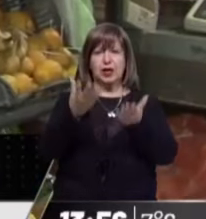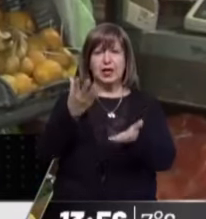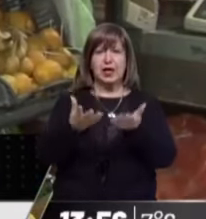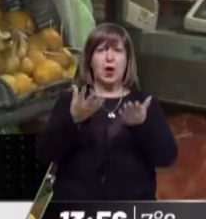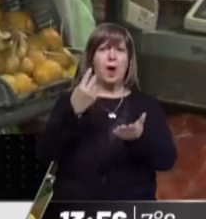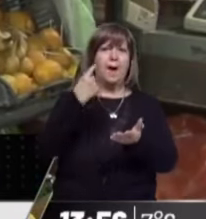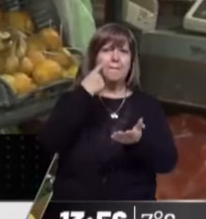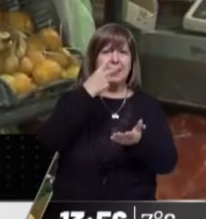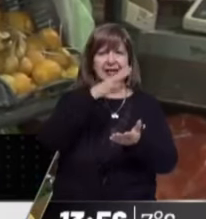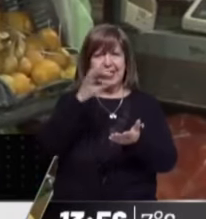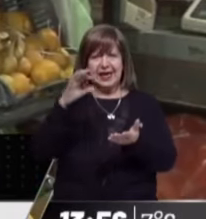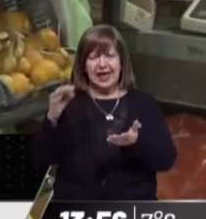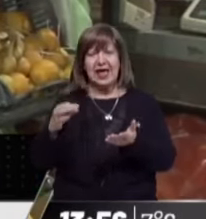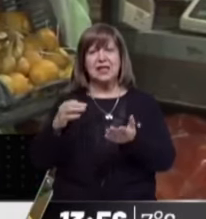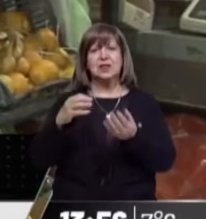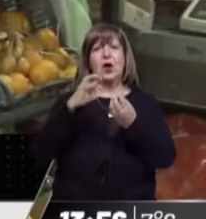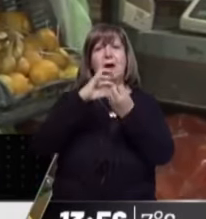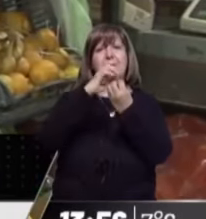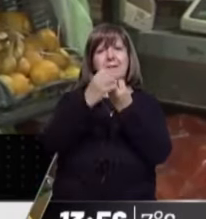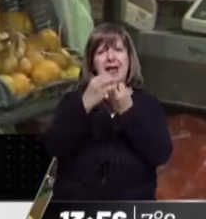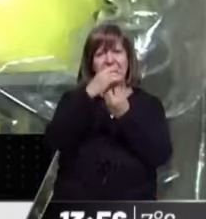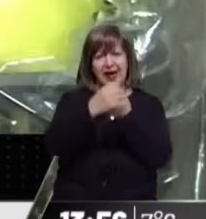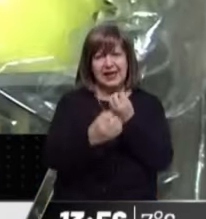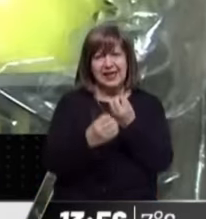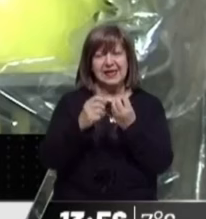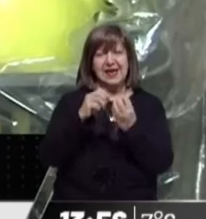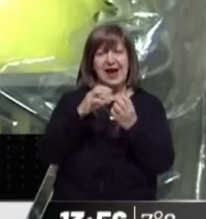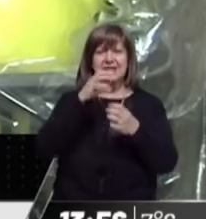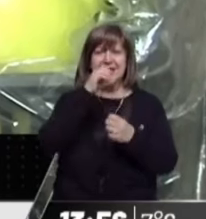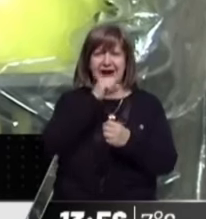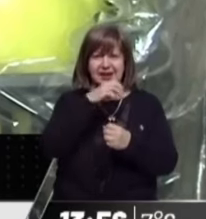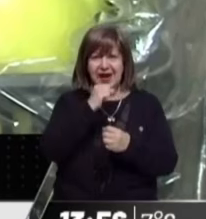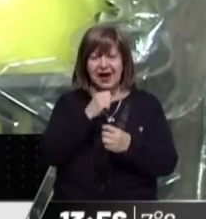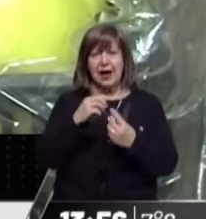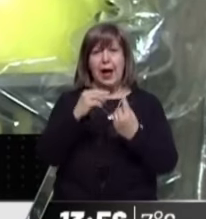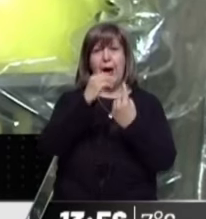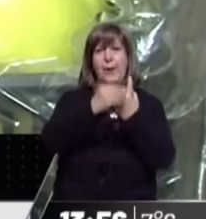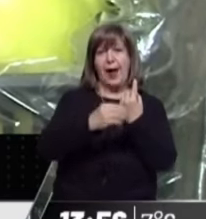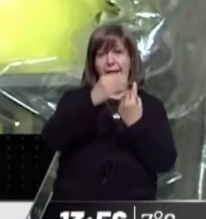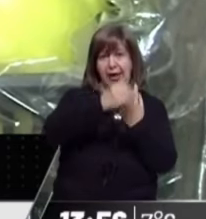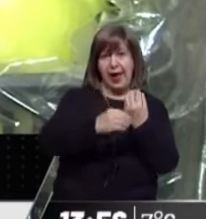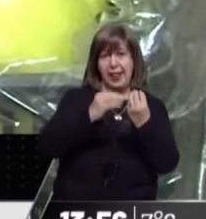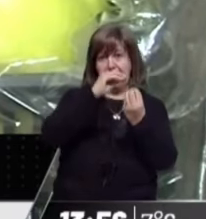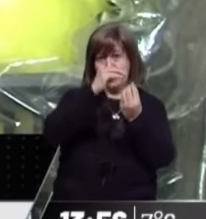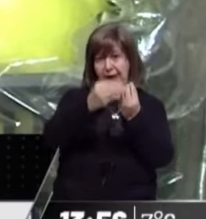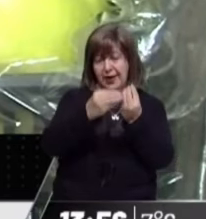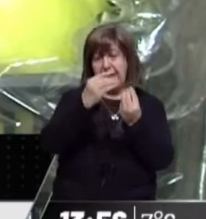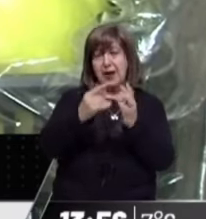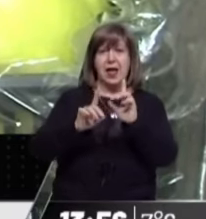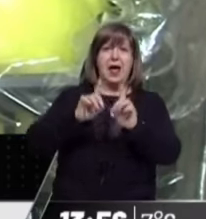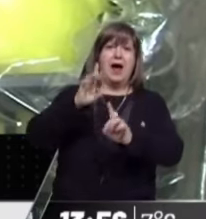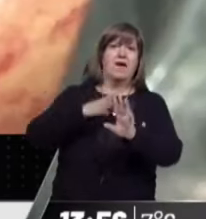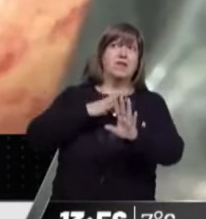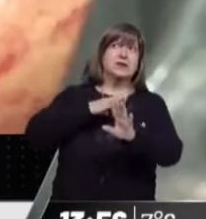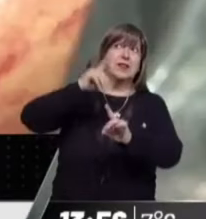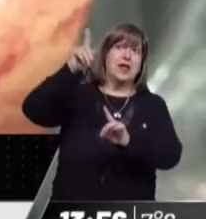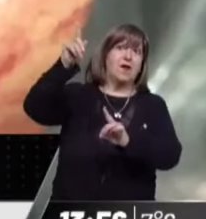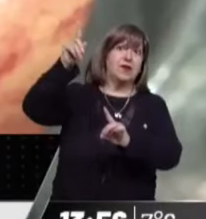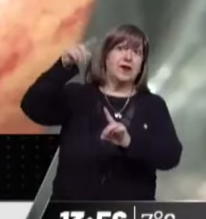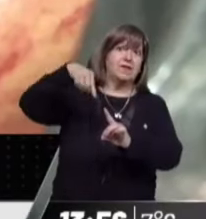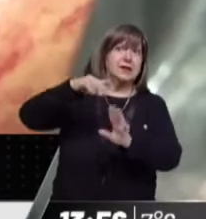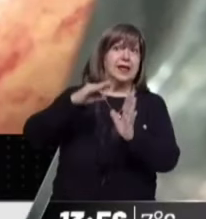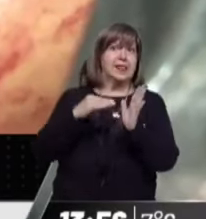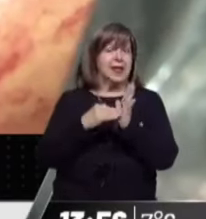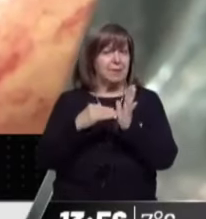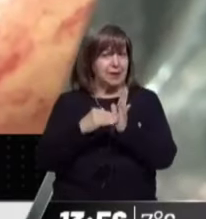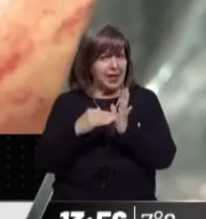2 kilos 1.500, naranja, mandarina, y lo que es banana, eso siempre por ahí viene de afuera, con la